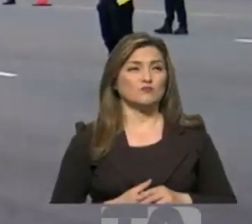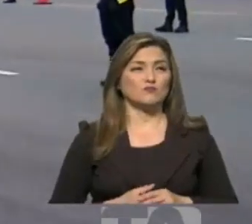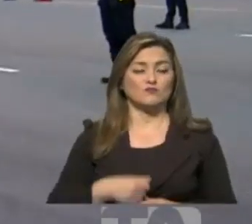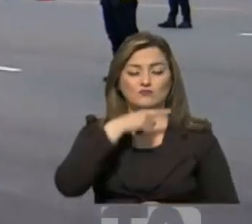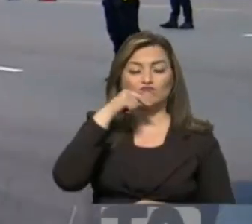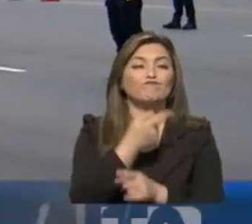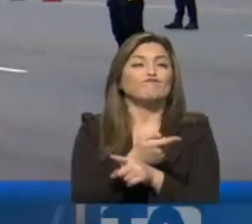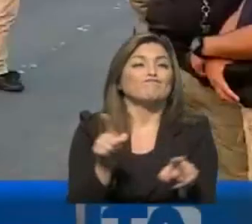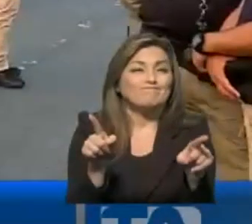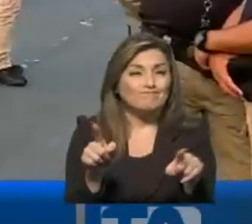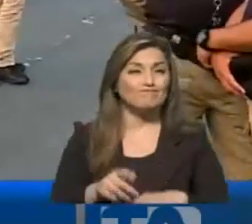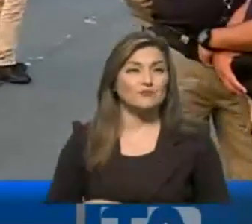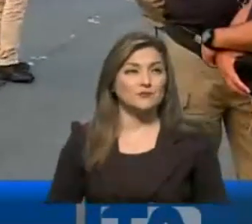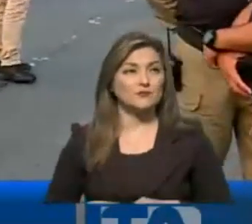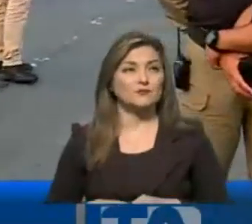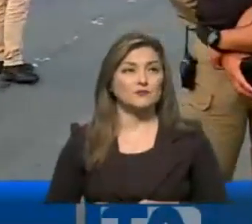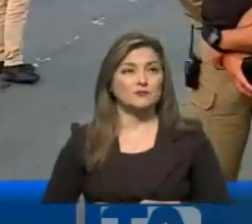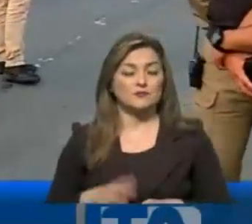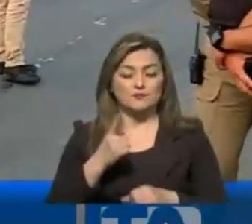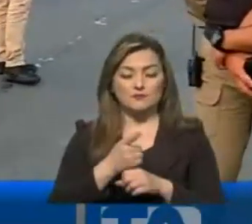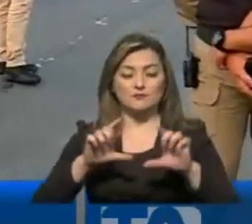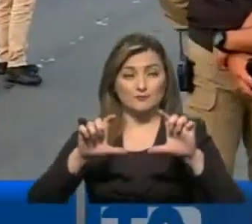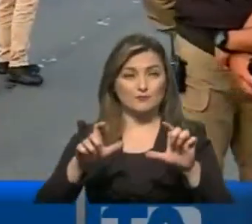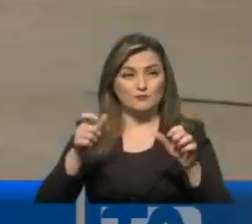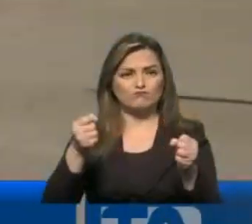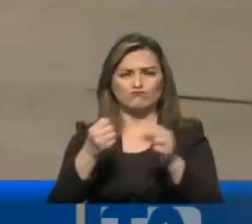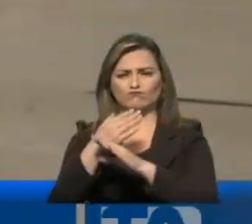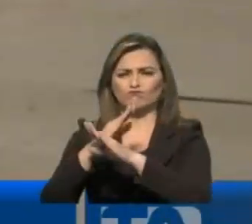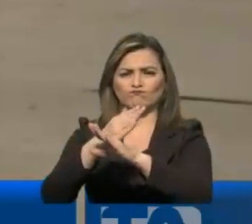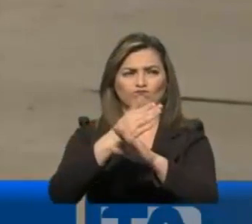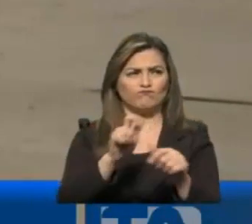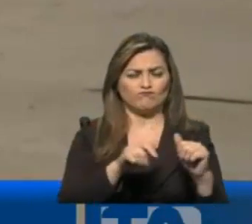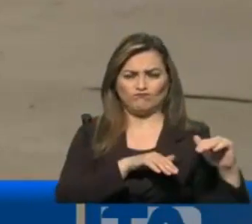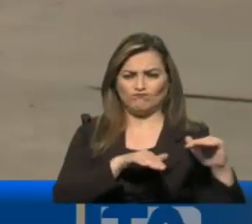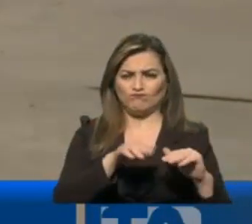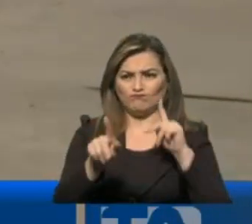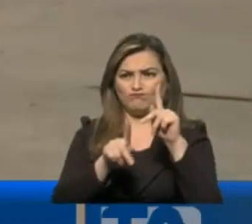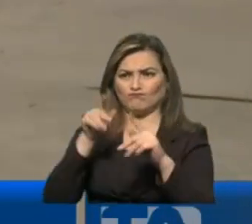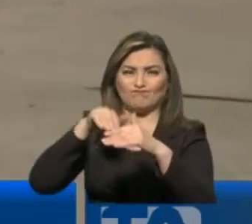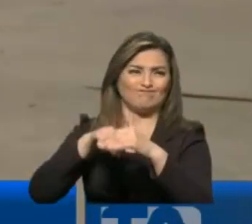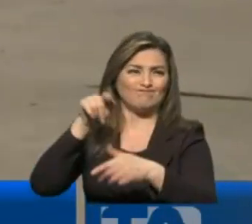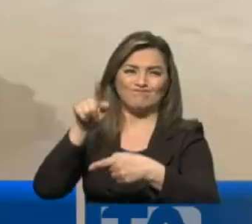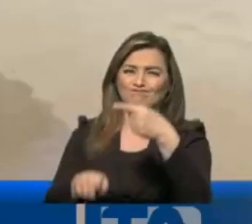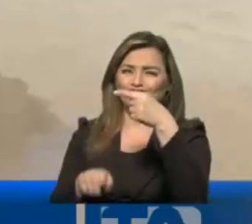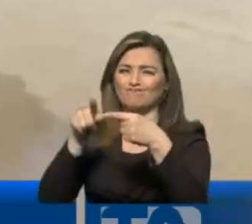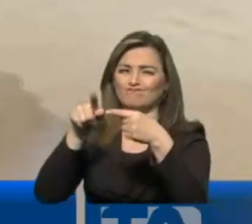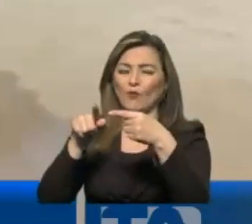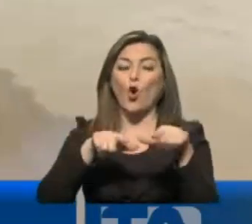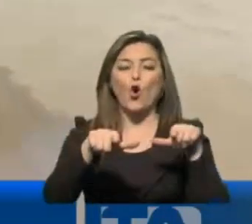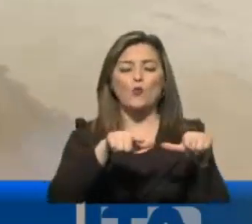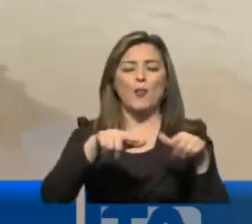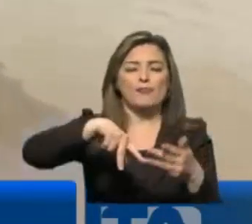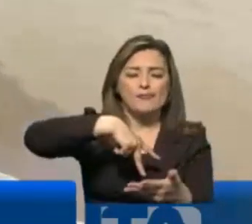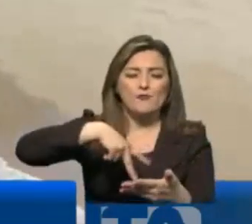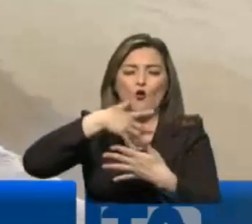Un feriado diferente. Esta vez se pusieron restricciones para evitar que miles de personas se aglomeren en playas y lugares que generalmente son escogidos